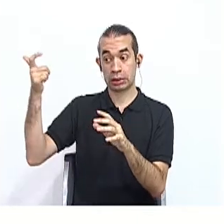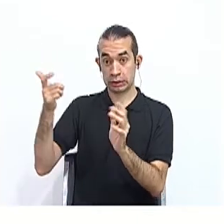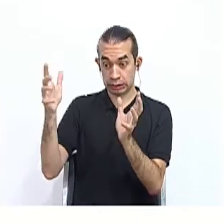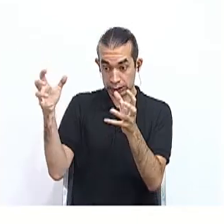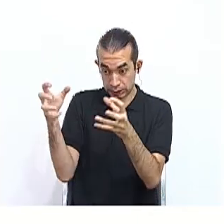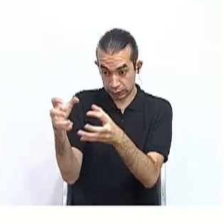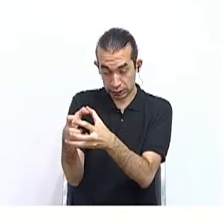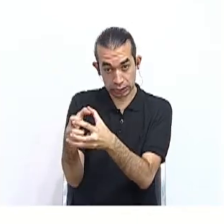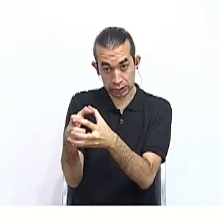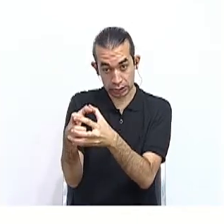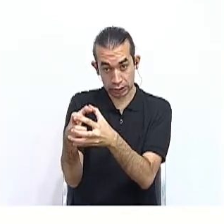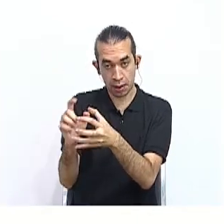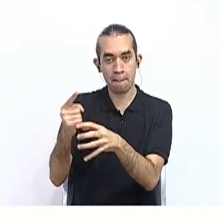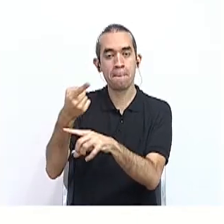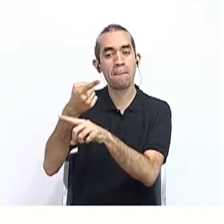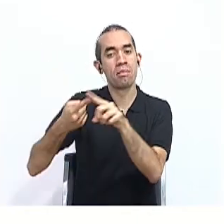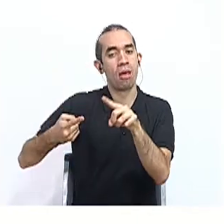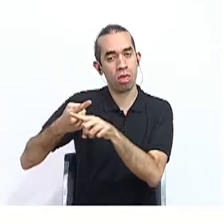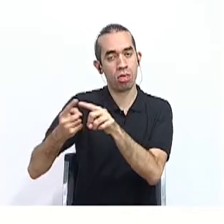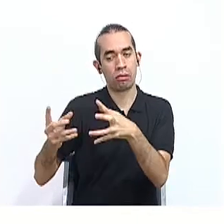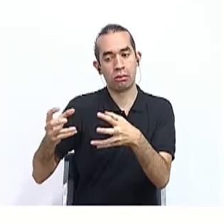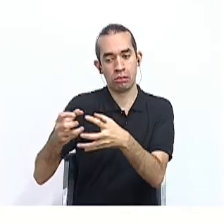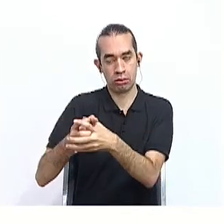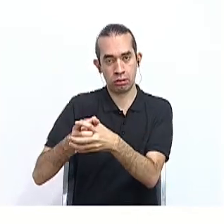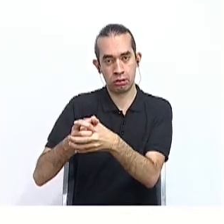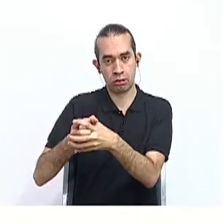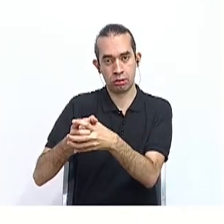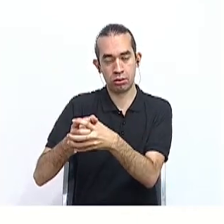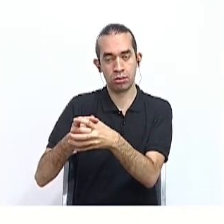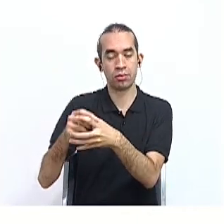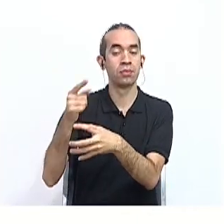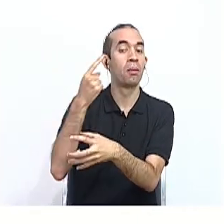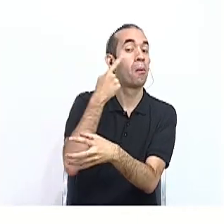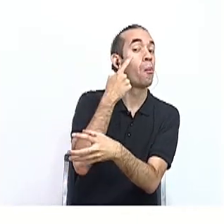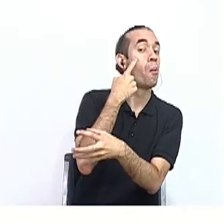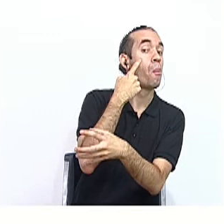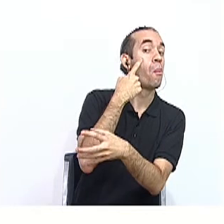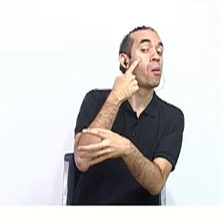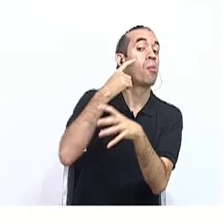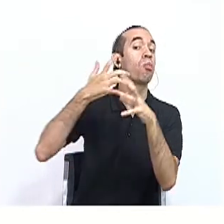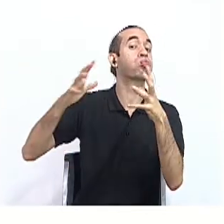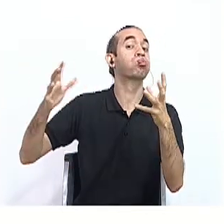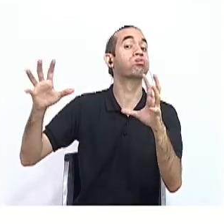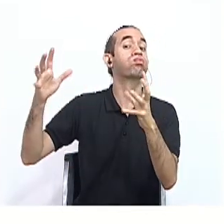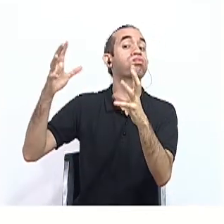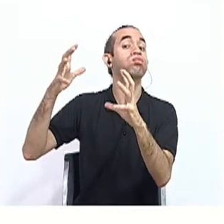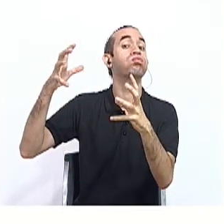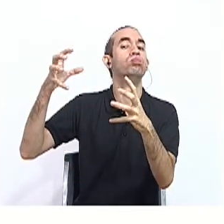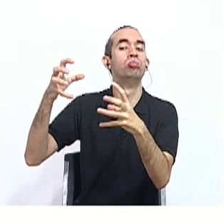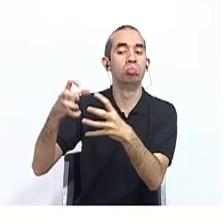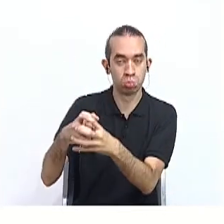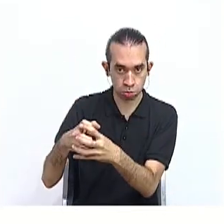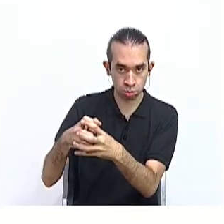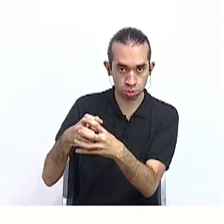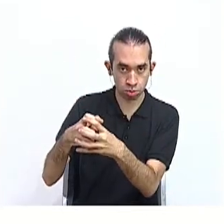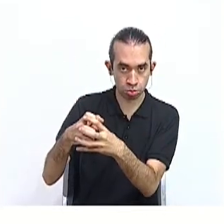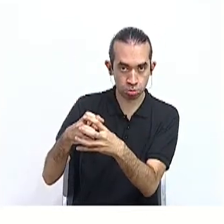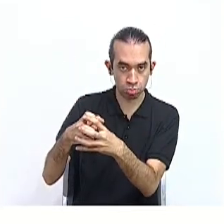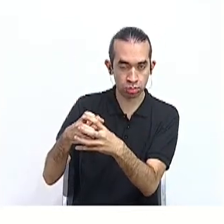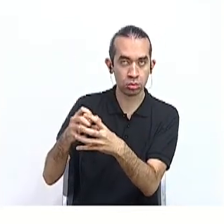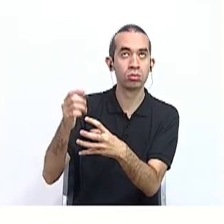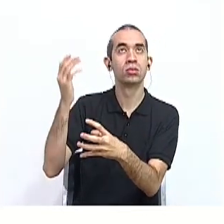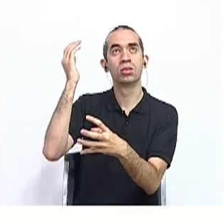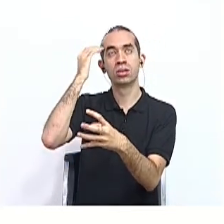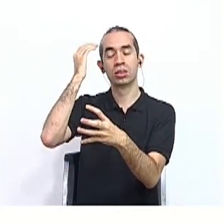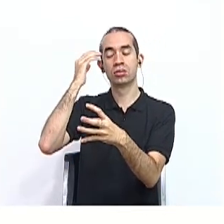mitad del original. Escuchemos, se logró reducir el volumen. Entonces, de una vez vayan pensando, si